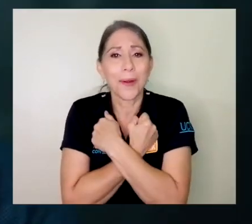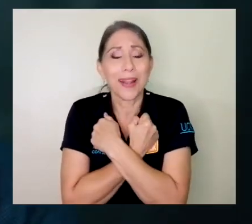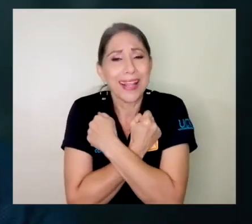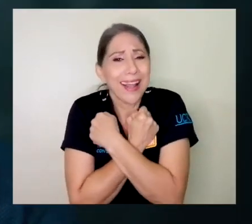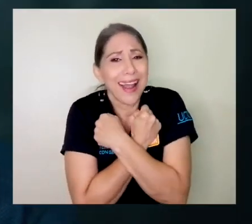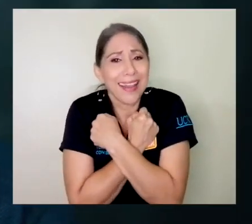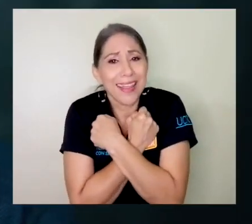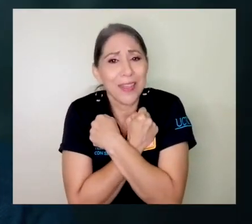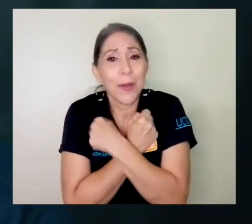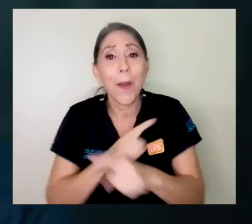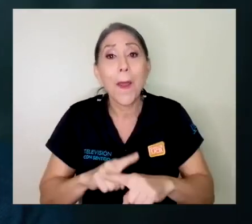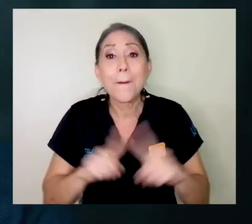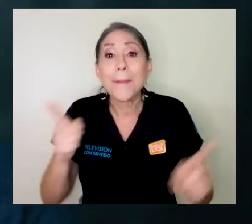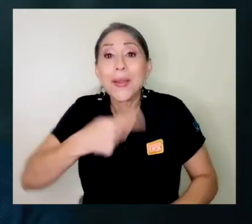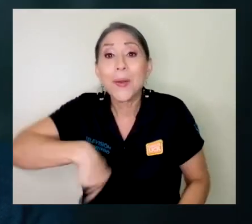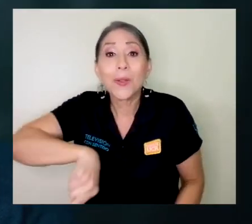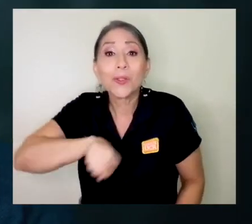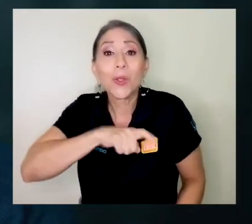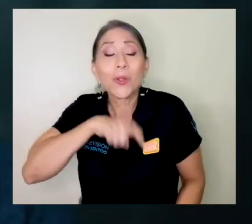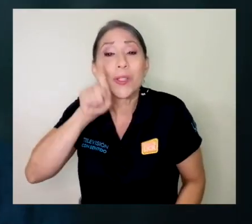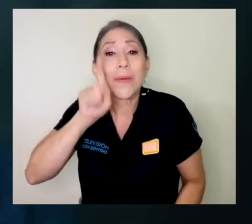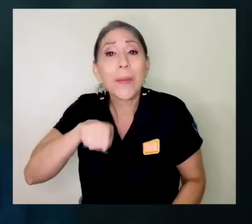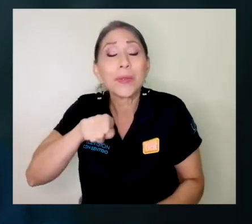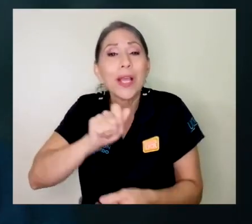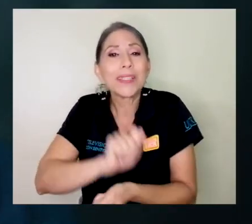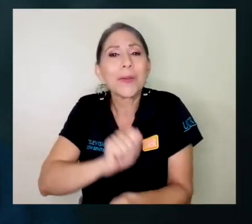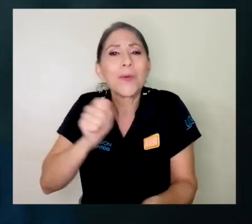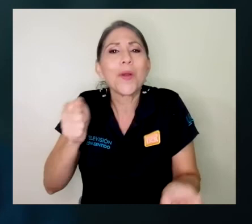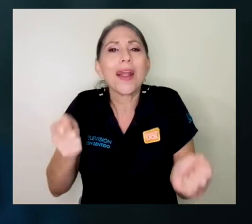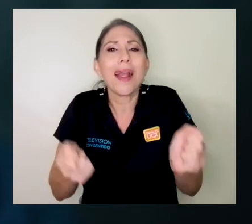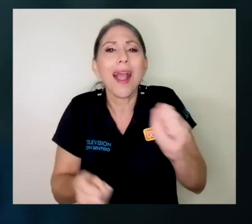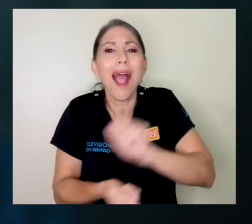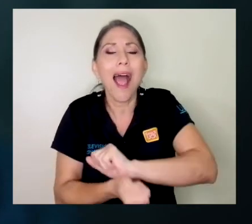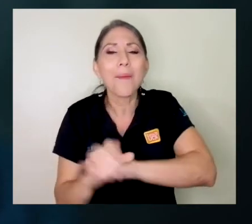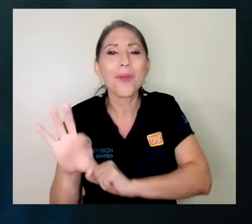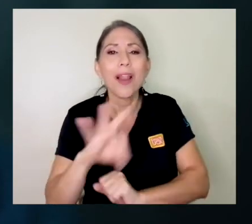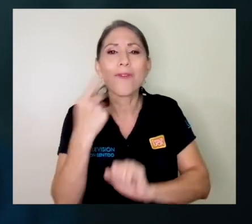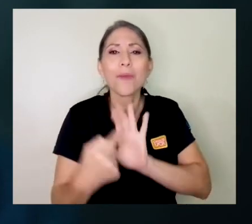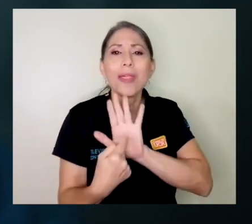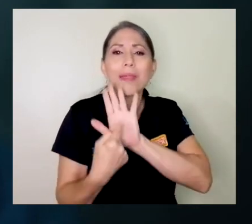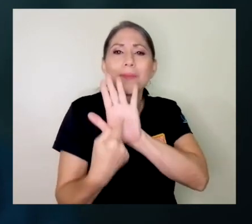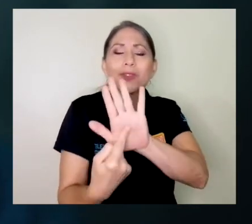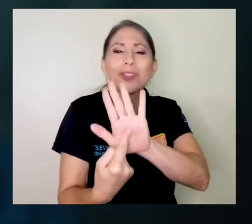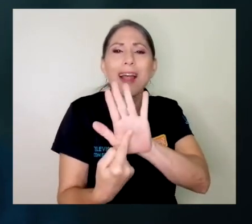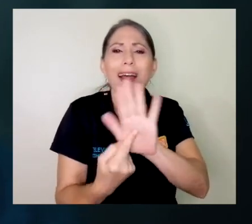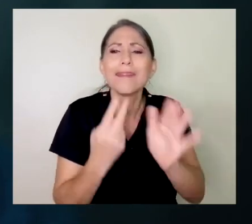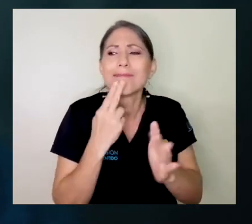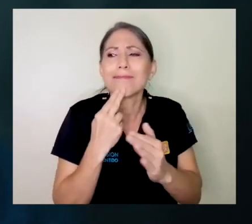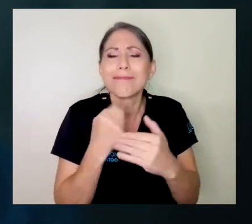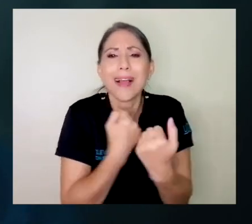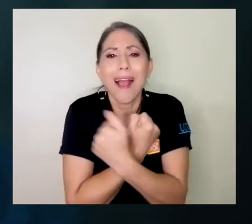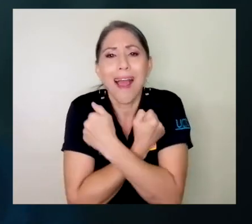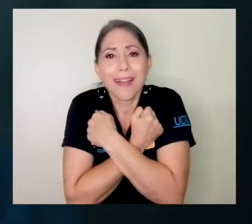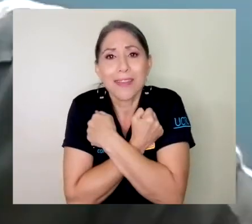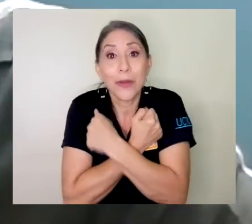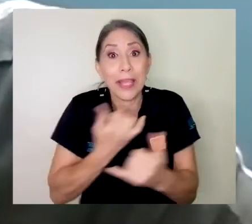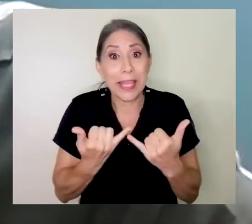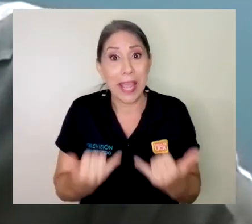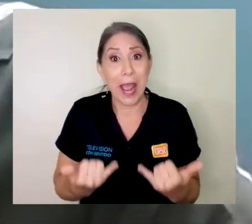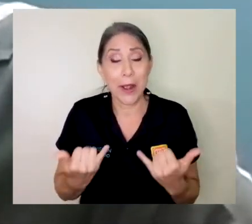cariño, pero precisamente tenemos que hacer un cambio en esa forma de demostrar el cariño, de mostrar el afecto, y